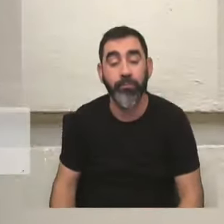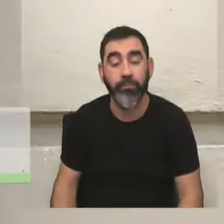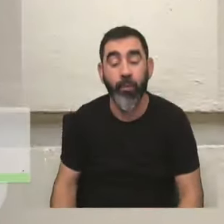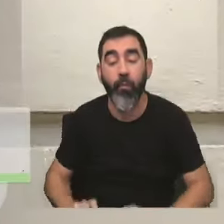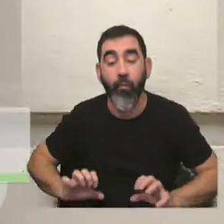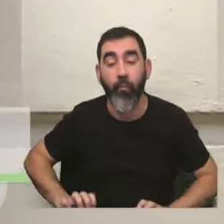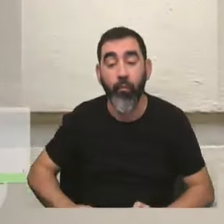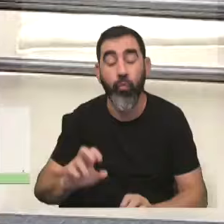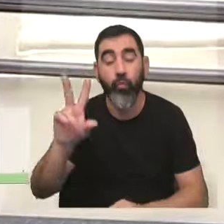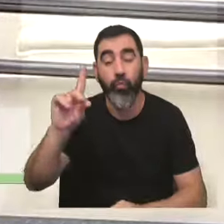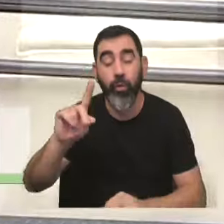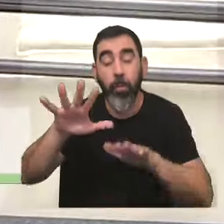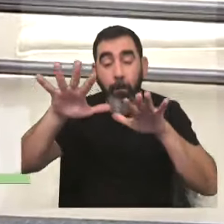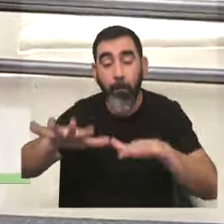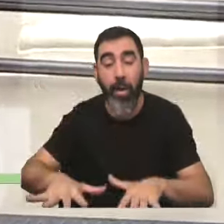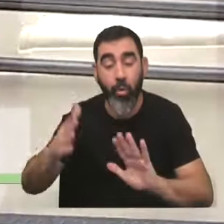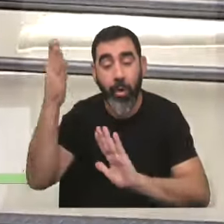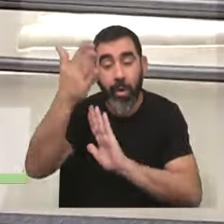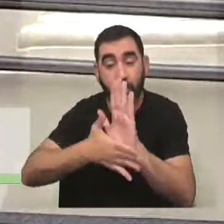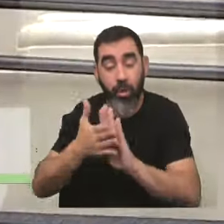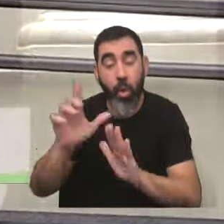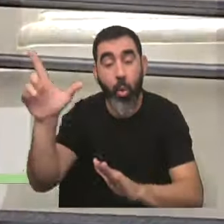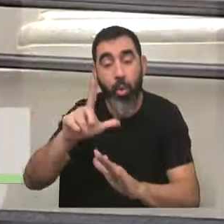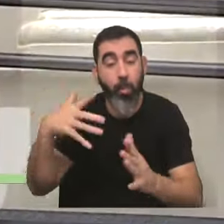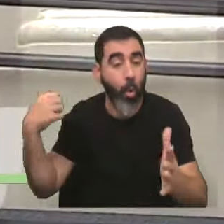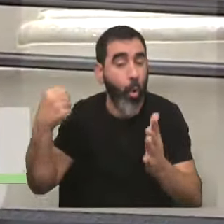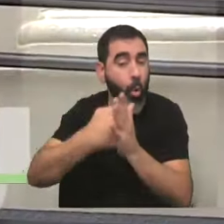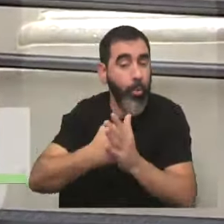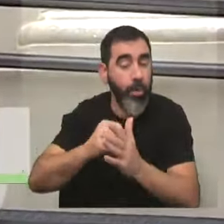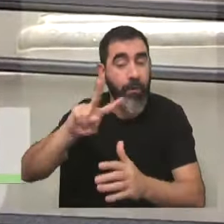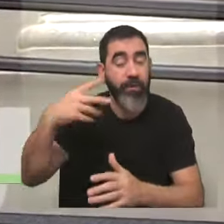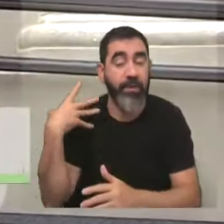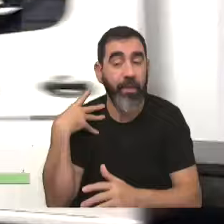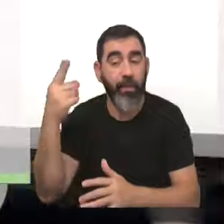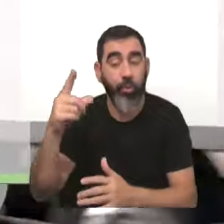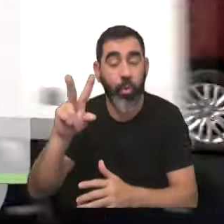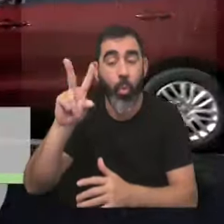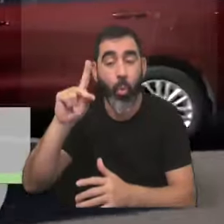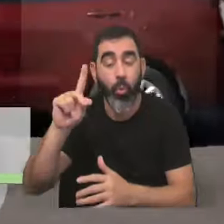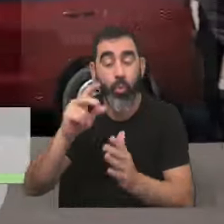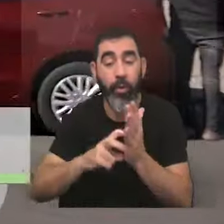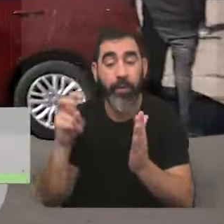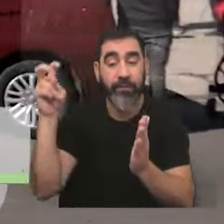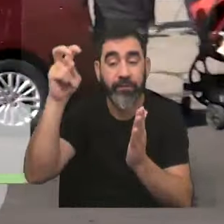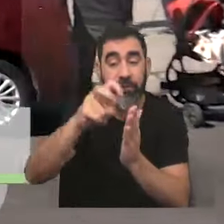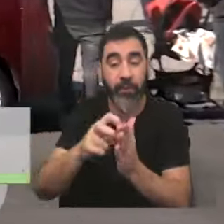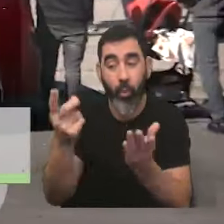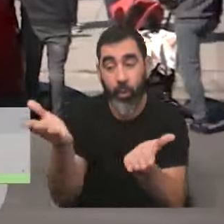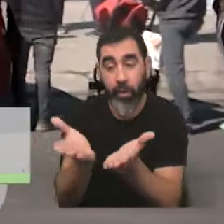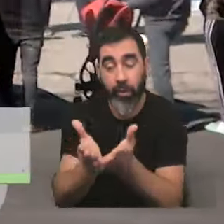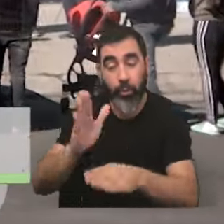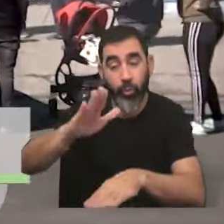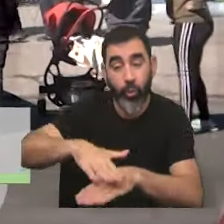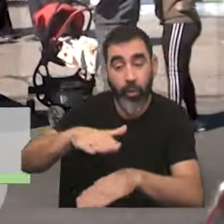funcionarios de utu realizan un paro a nivel nacional este lunes por la agresión física contra el subdirector de uno de los centros por parte de un estudiante